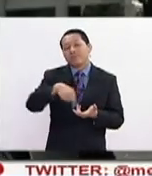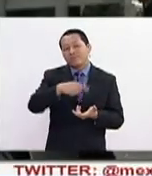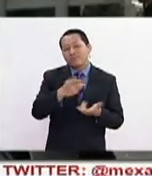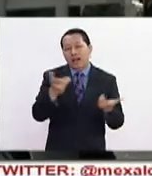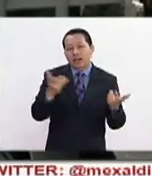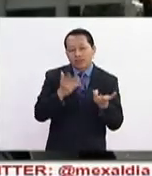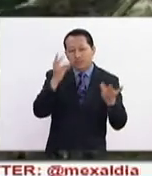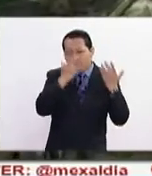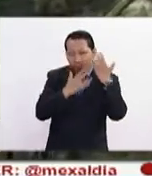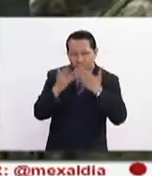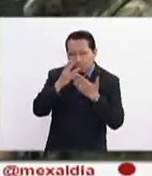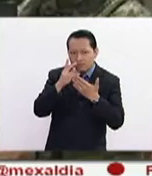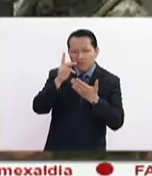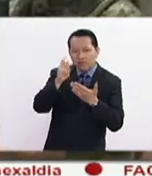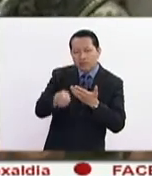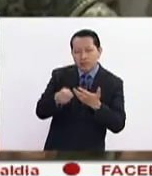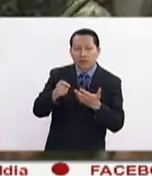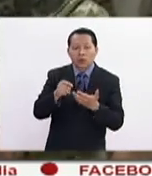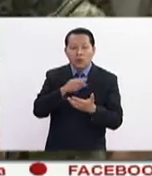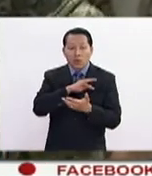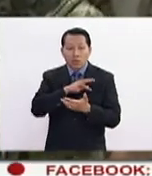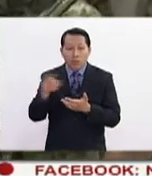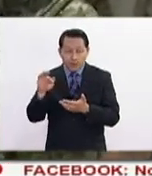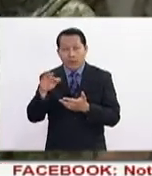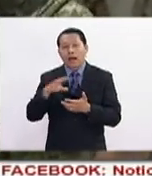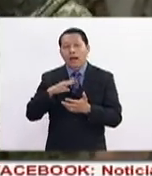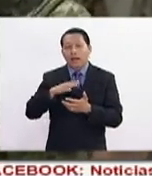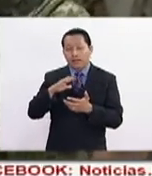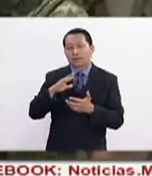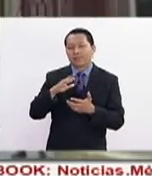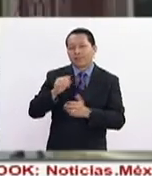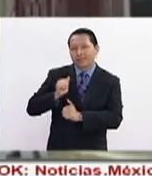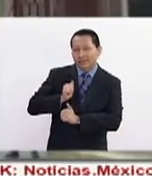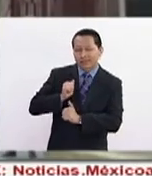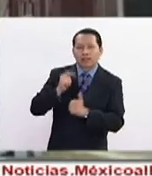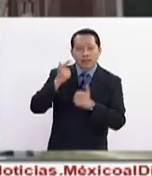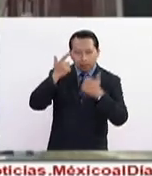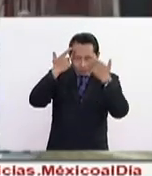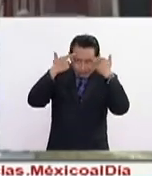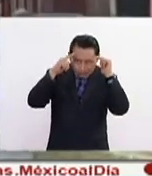se sabía si se entraba o la Armada o el Ejército, el nivel de